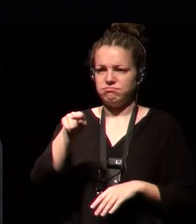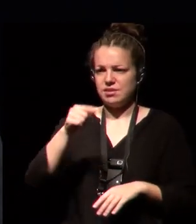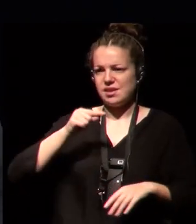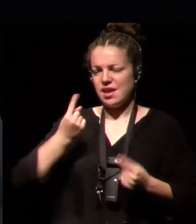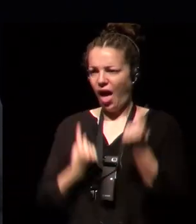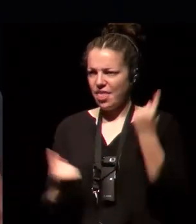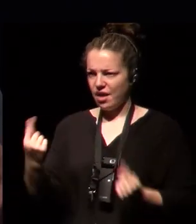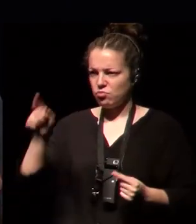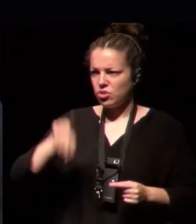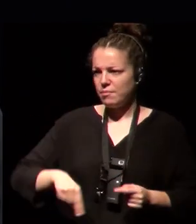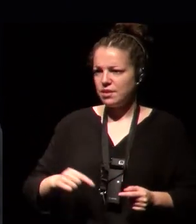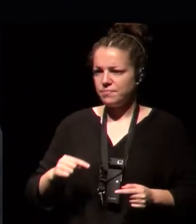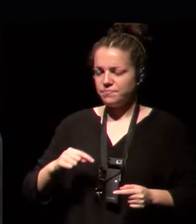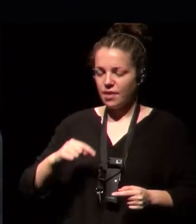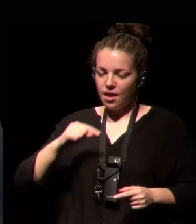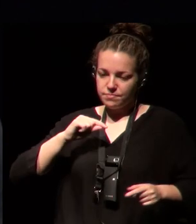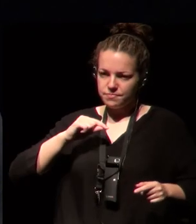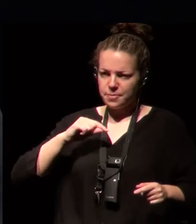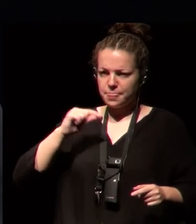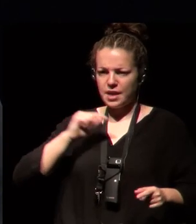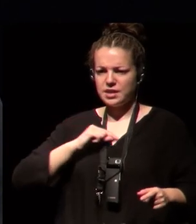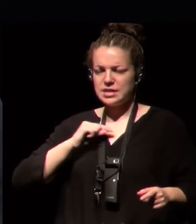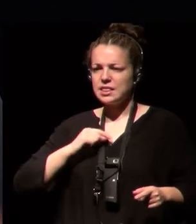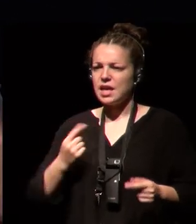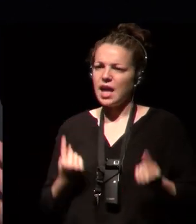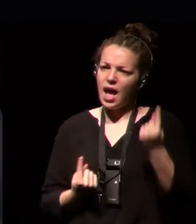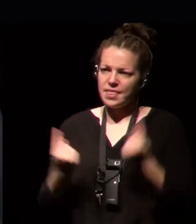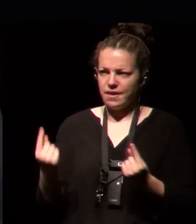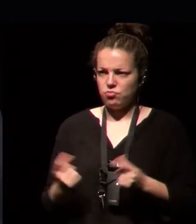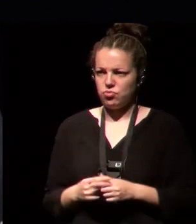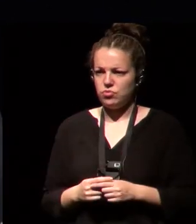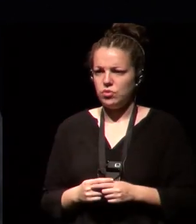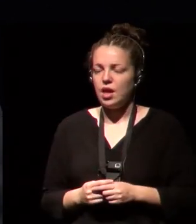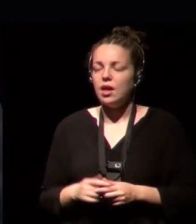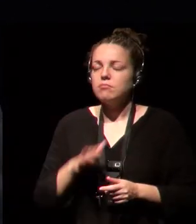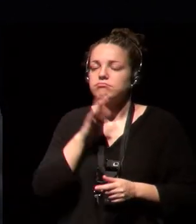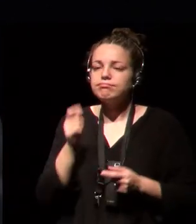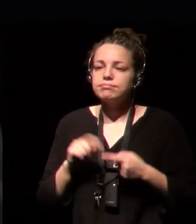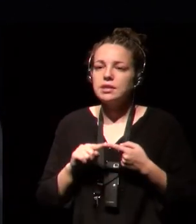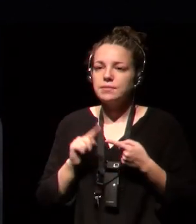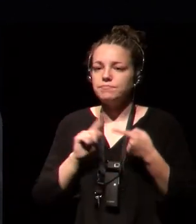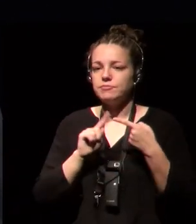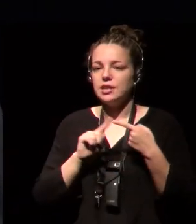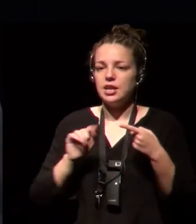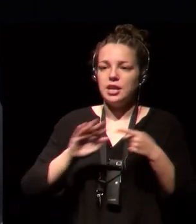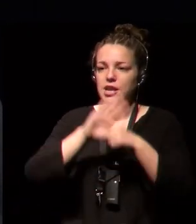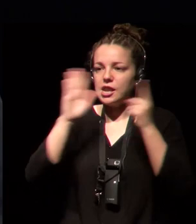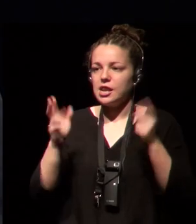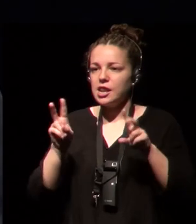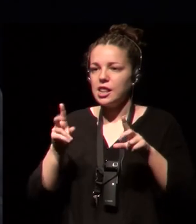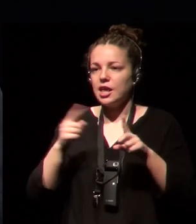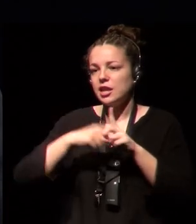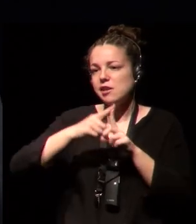global urgency, I want you to be la cuestión urgente about a nivel mundial it. Tiene que ser muy específica. Podéis hablar del cambio climático, una cuestión, me